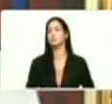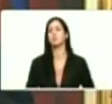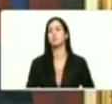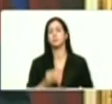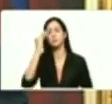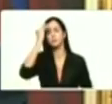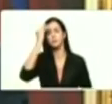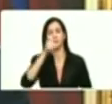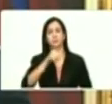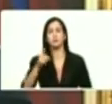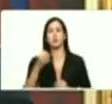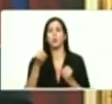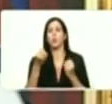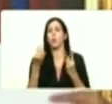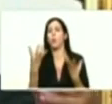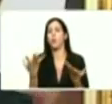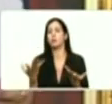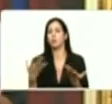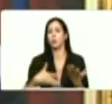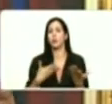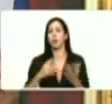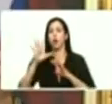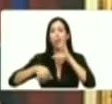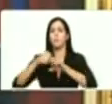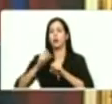imagínense ustedes cuánto puede importar un país